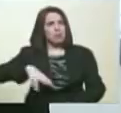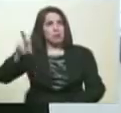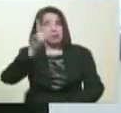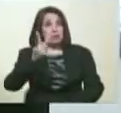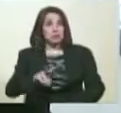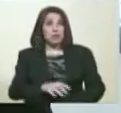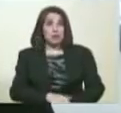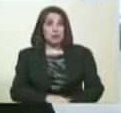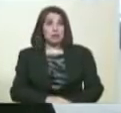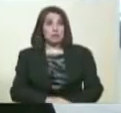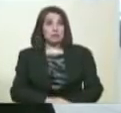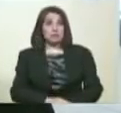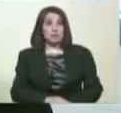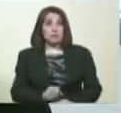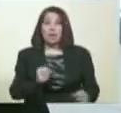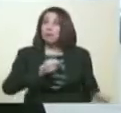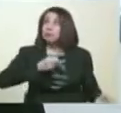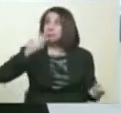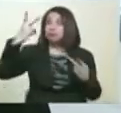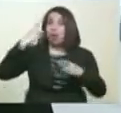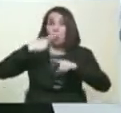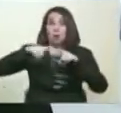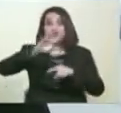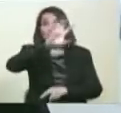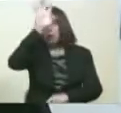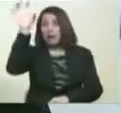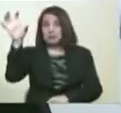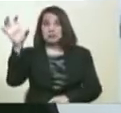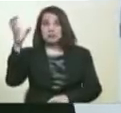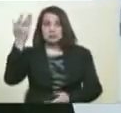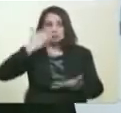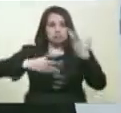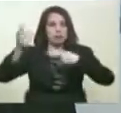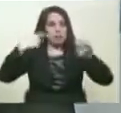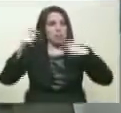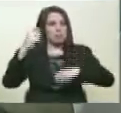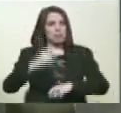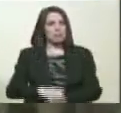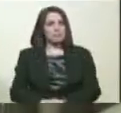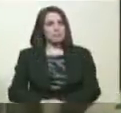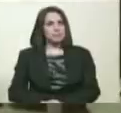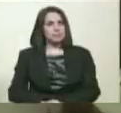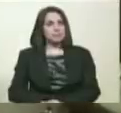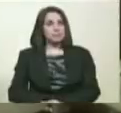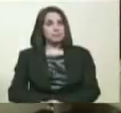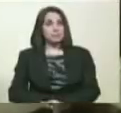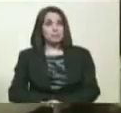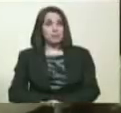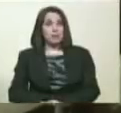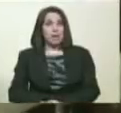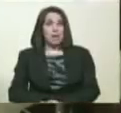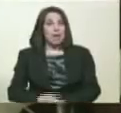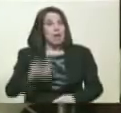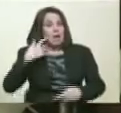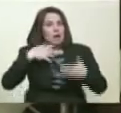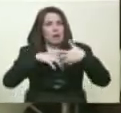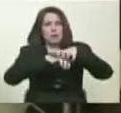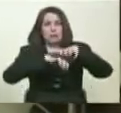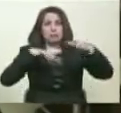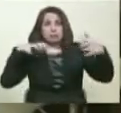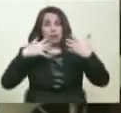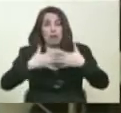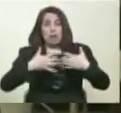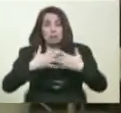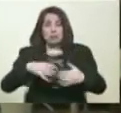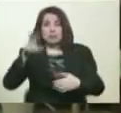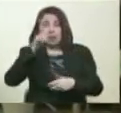mira, exportar. Sí, presidente, fíjese que la mayoría de los expositores, que son plantas nacionales,